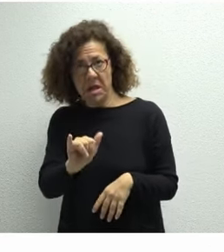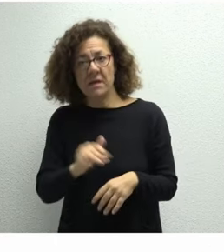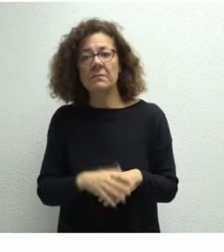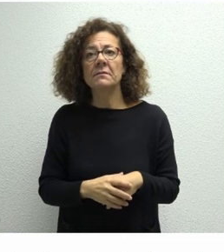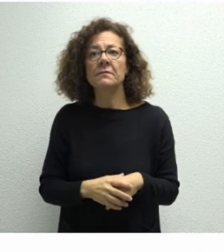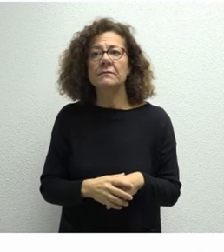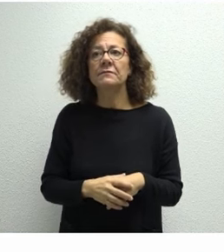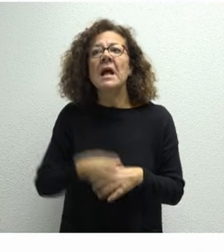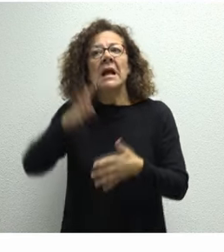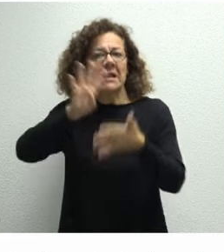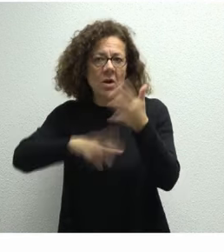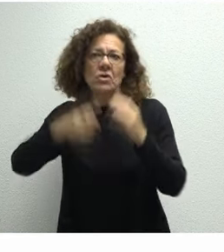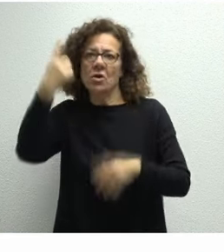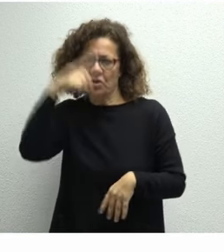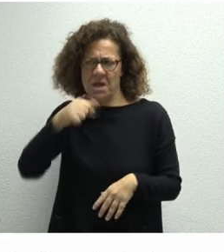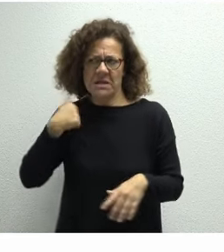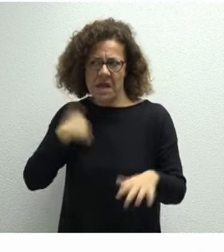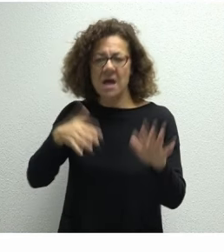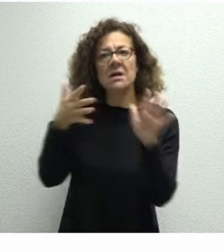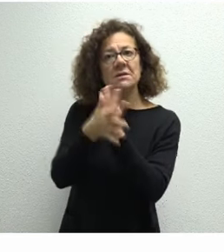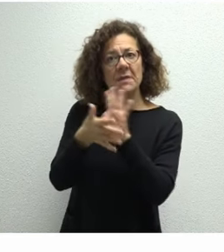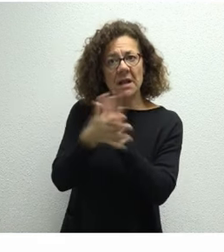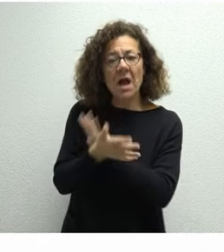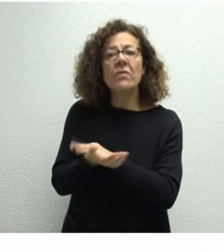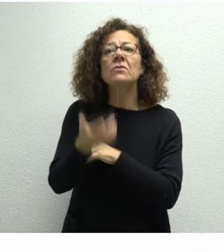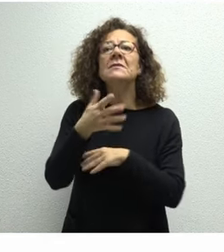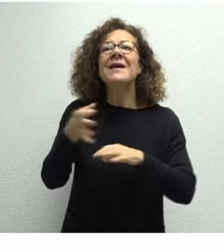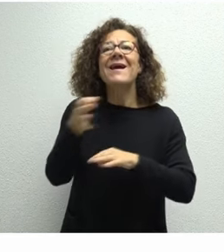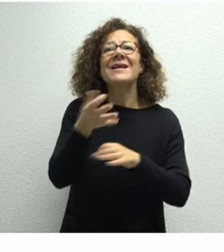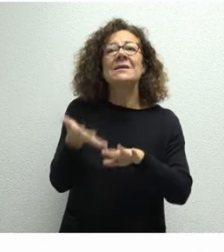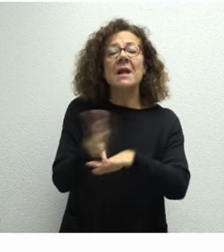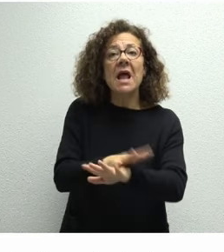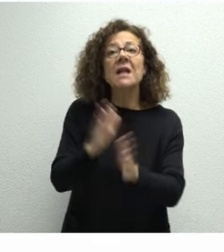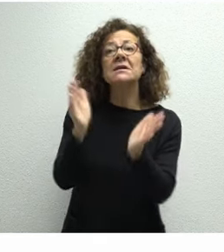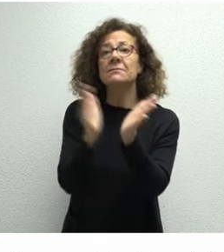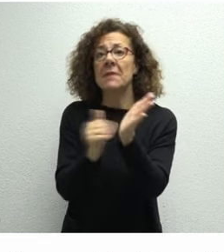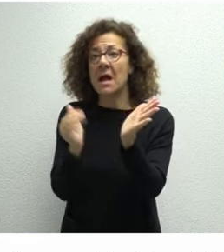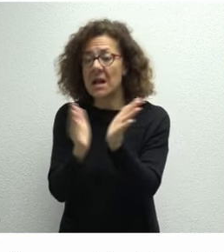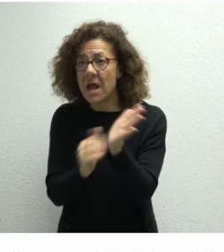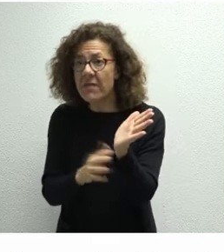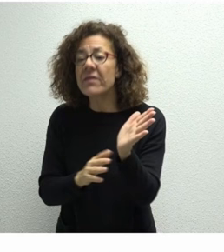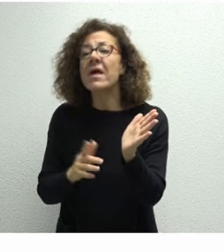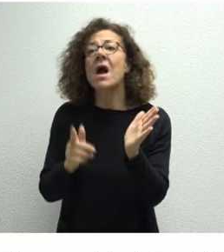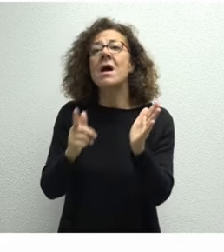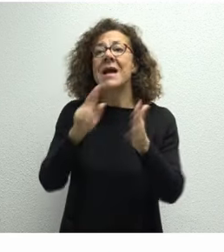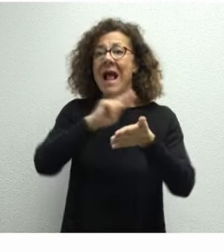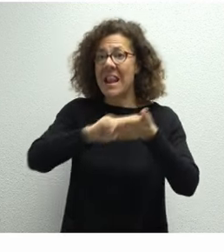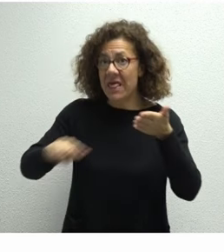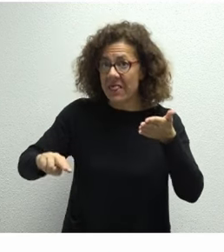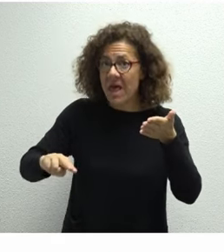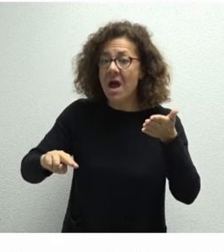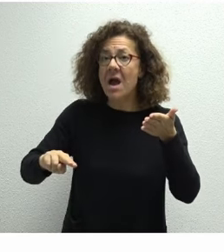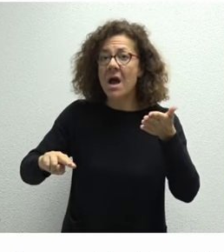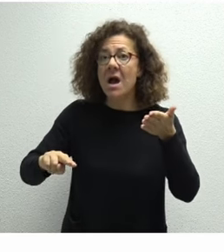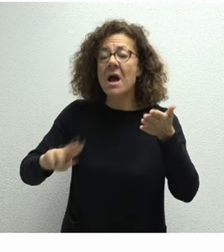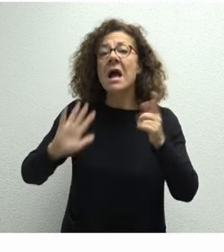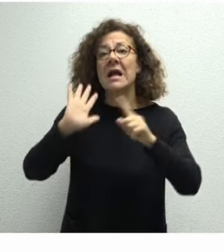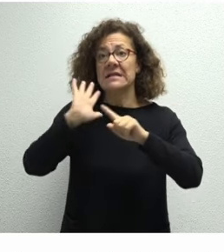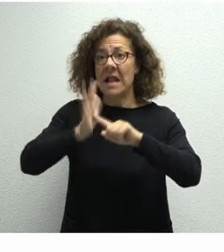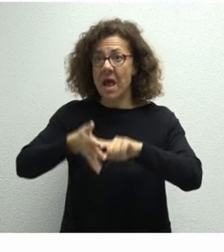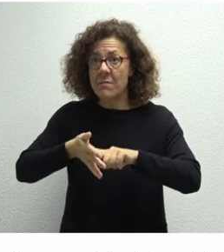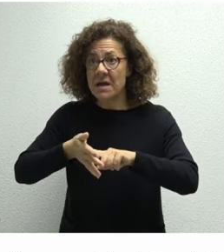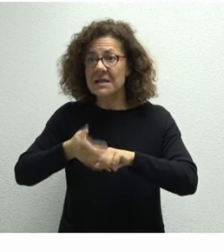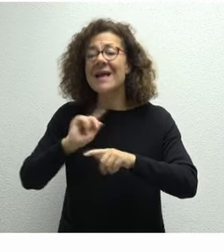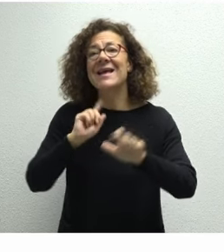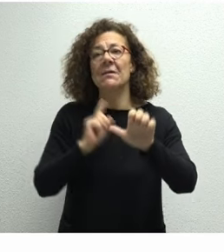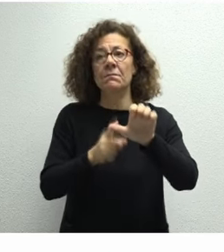Cataluña ya lo sabéis lo he contado Islas baleares comunidad valenciana comunidad galega y Castilla la Mancha y